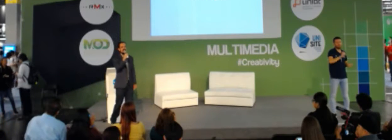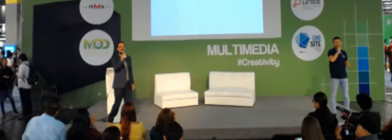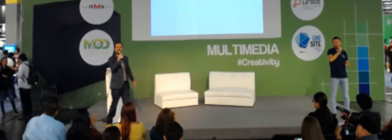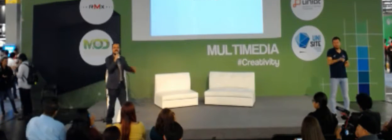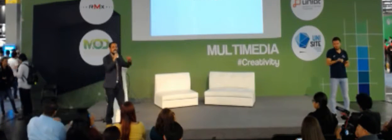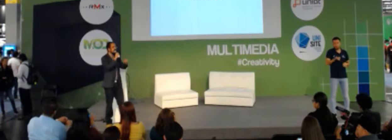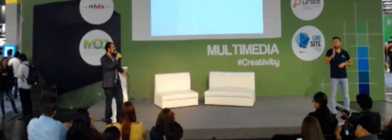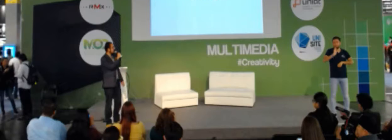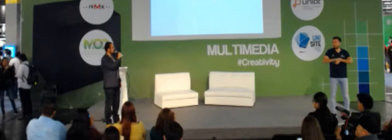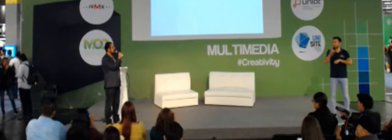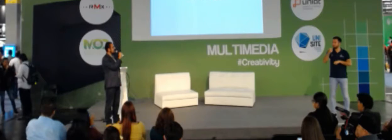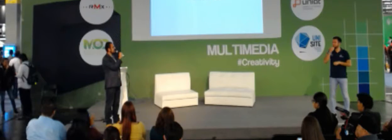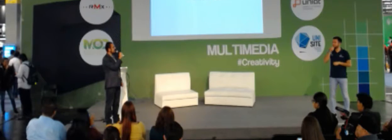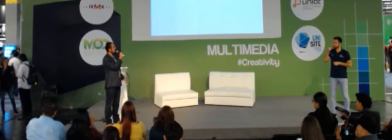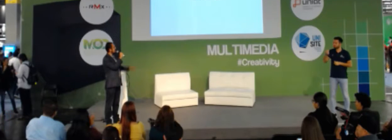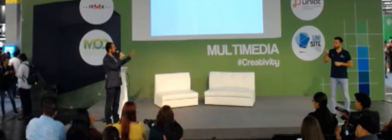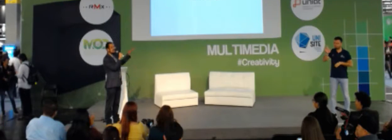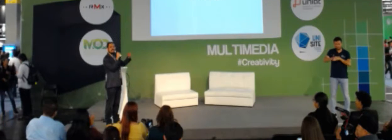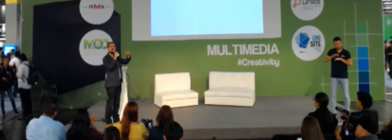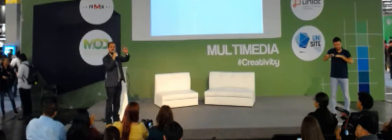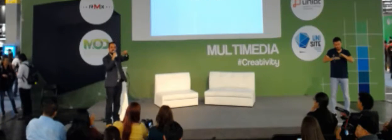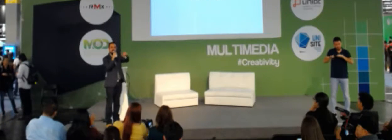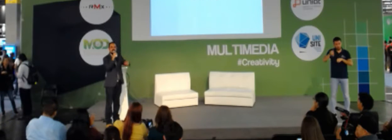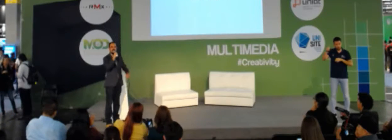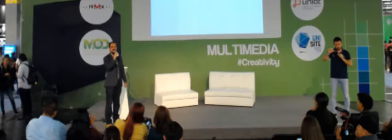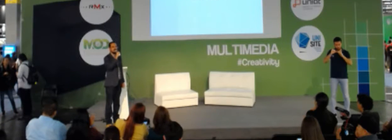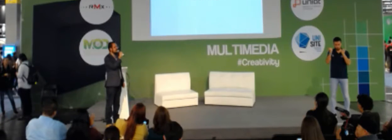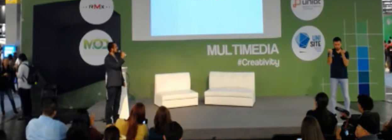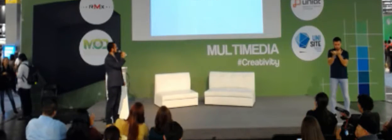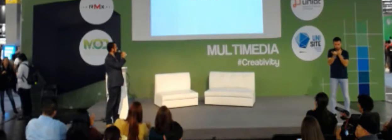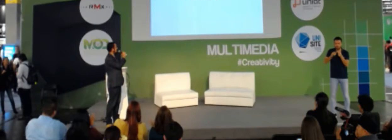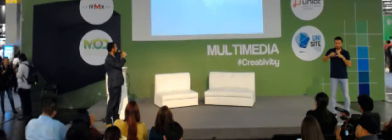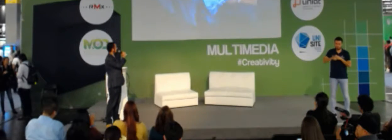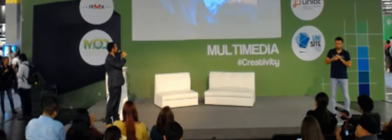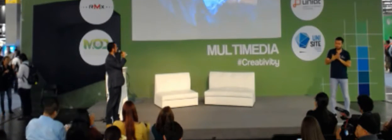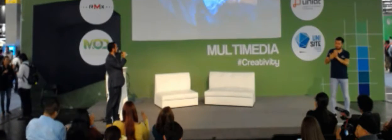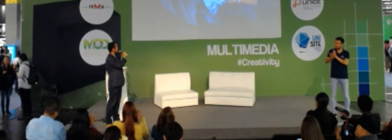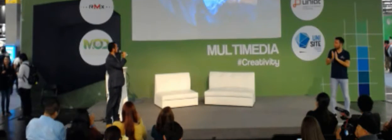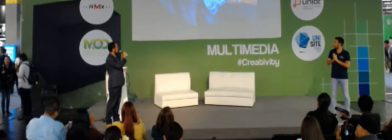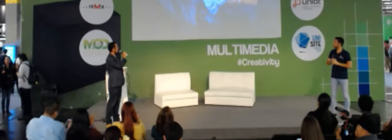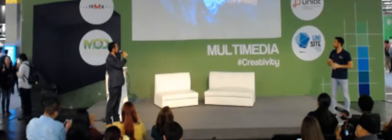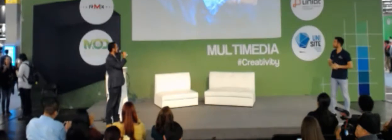desde el trabajo de esta asociación civil, vamos a la siguiente, por favor.